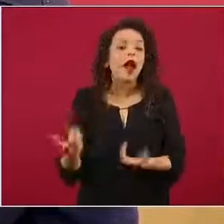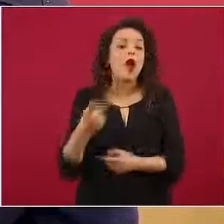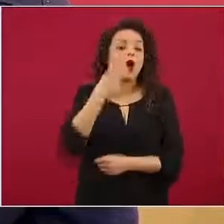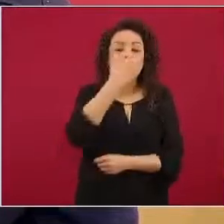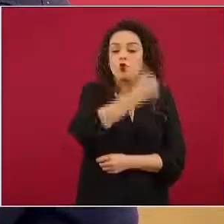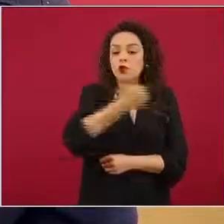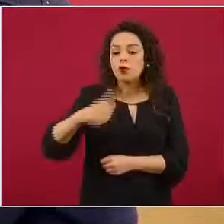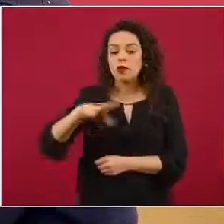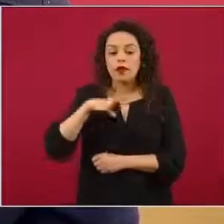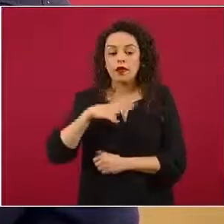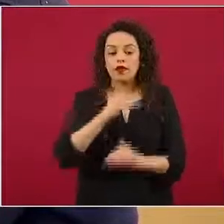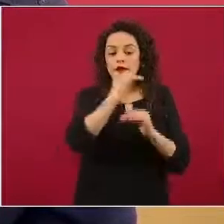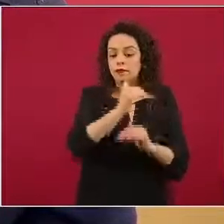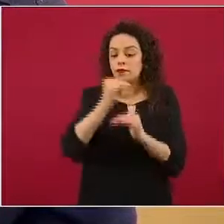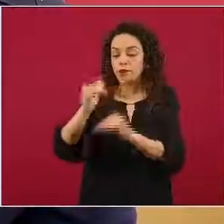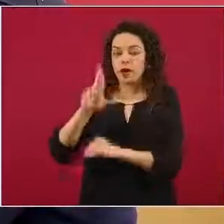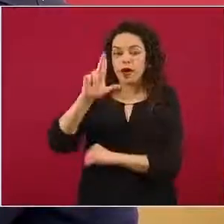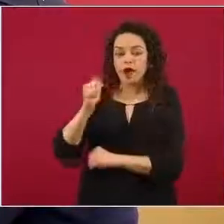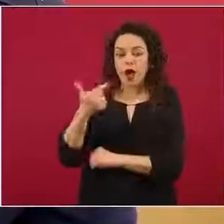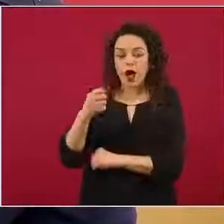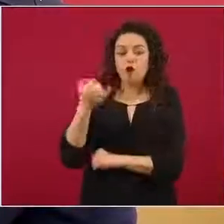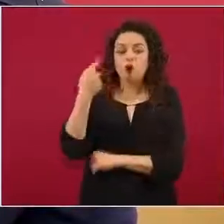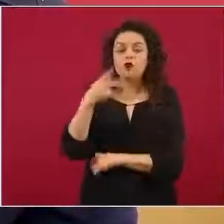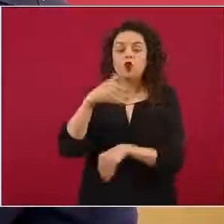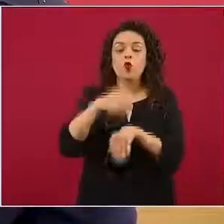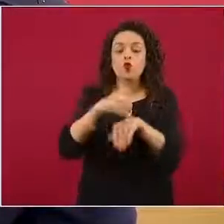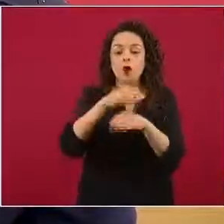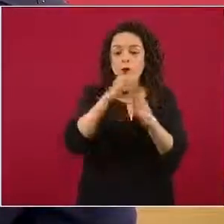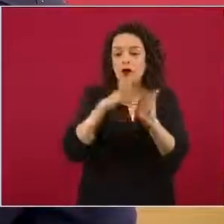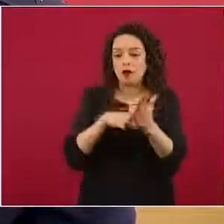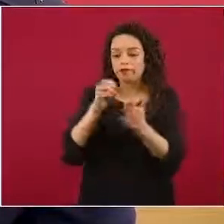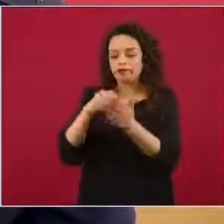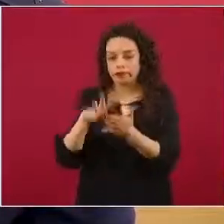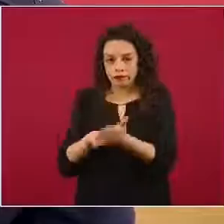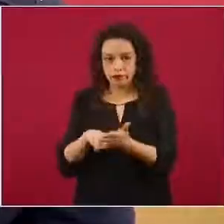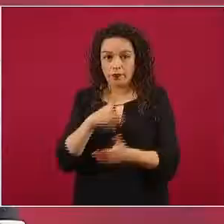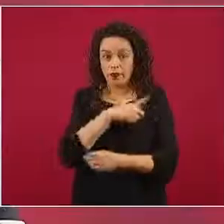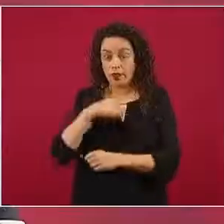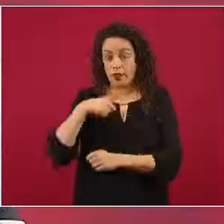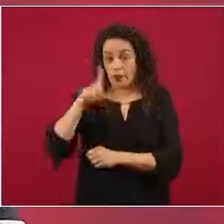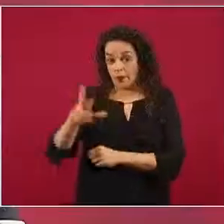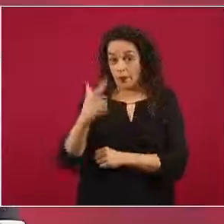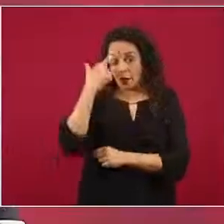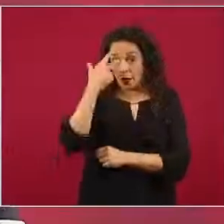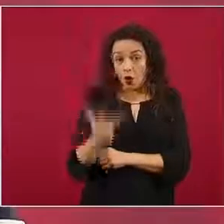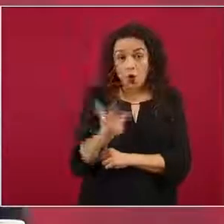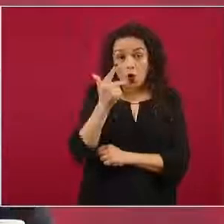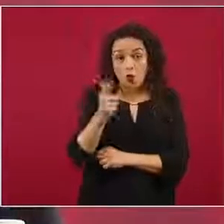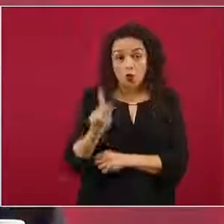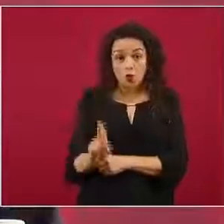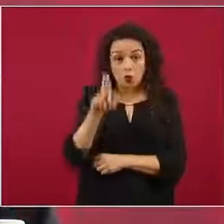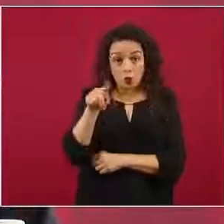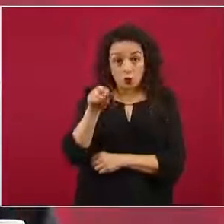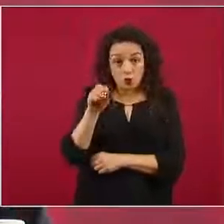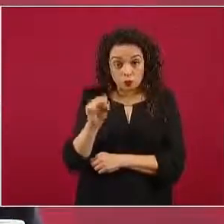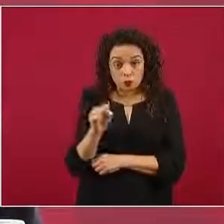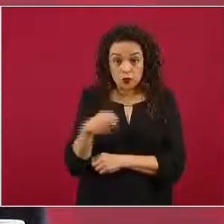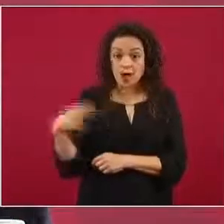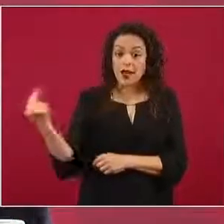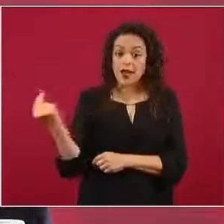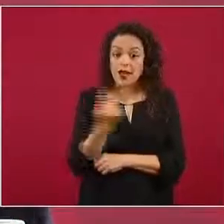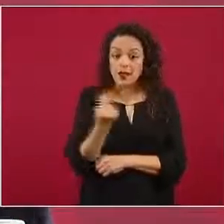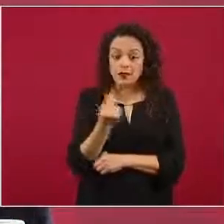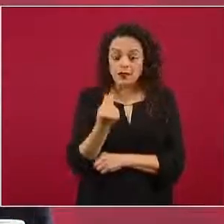qué calificación. Recordemos que 8 puntos es precisamente el que se requiere